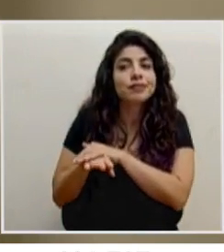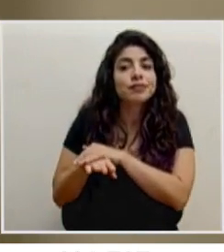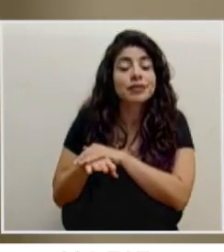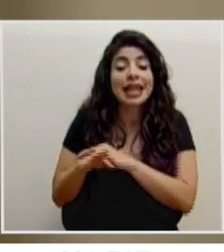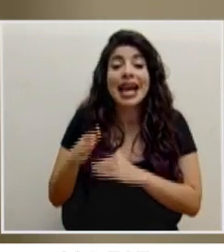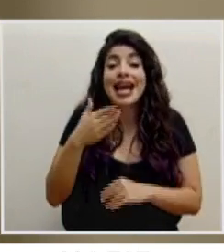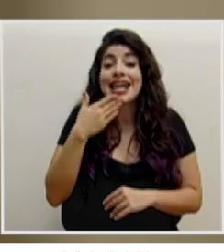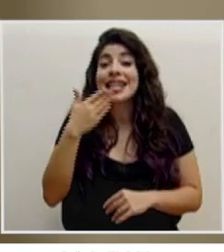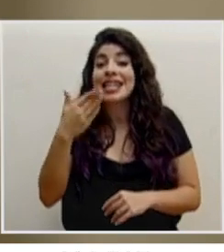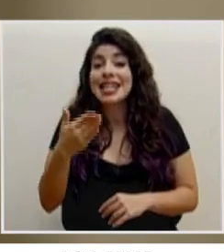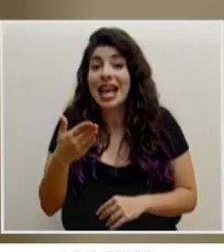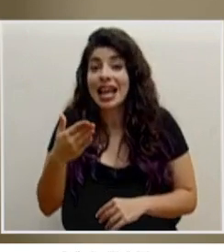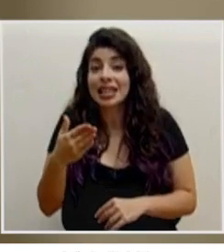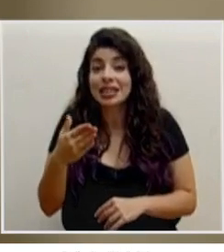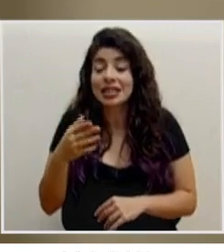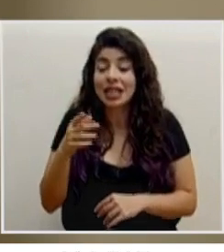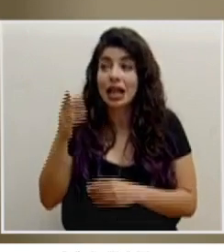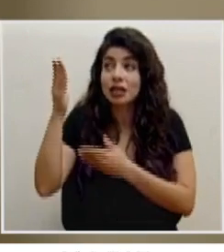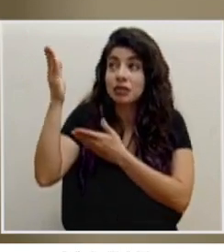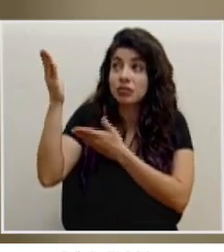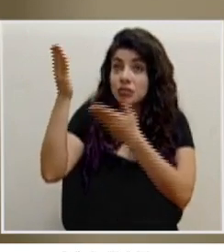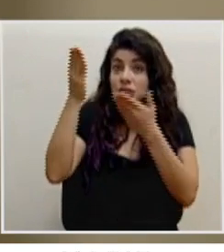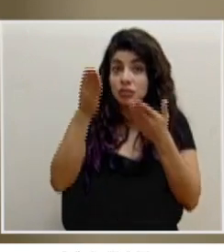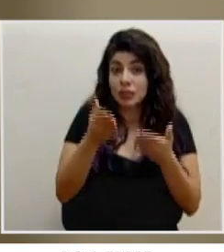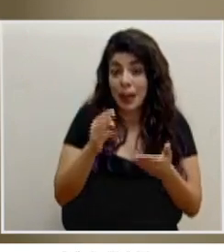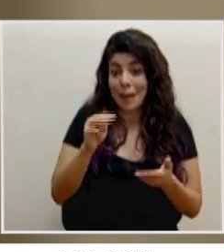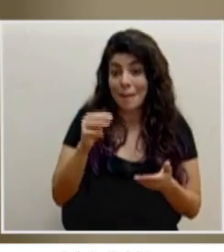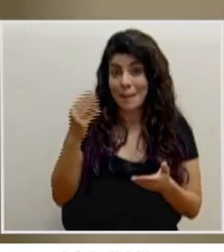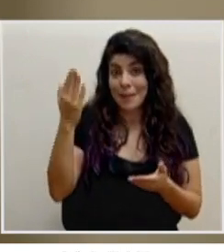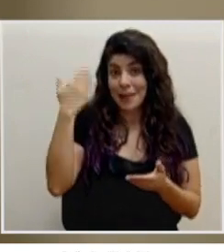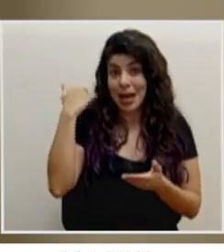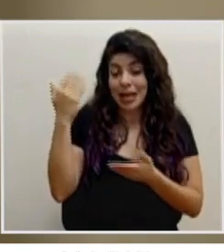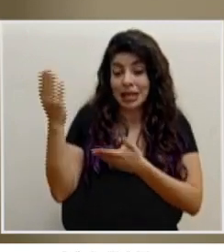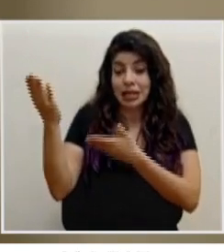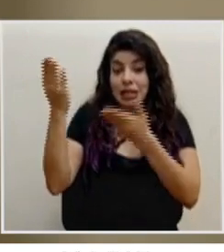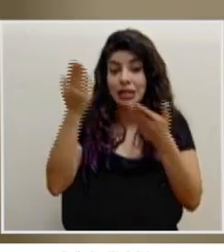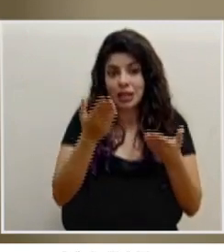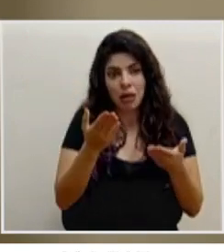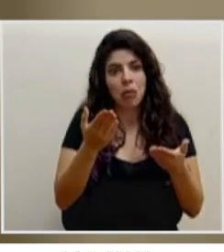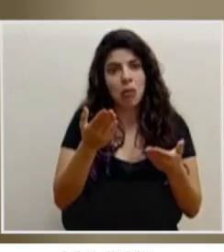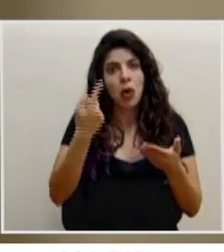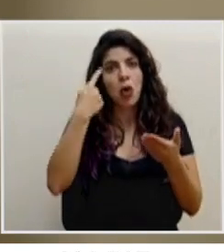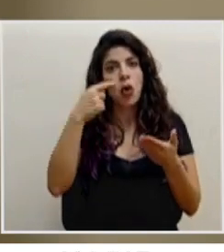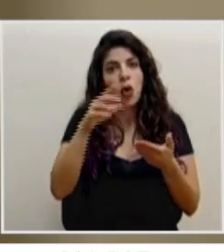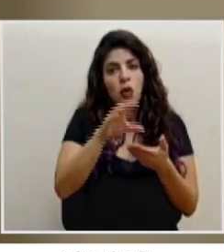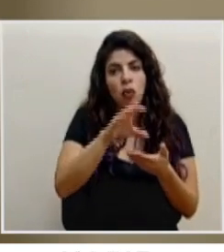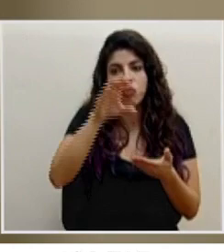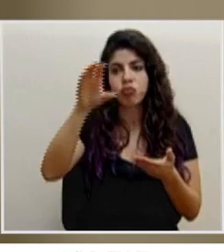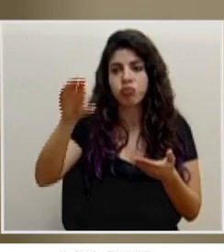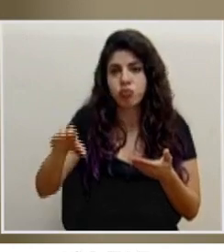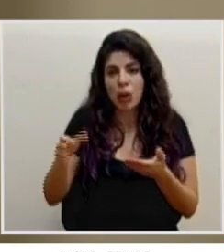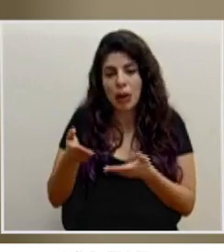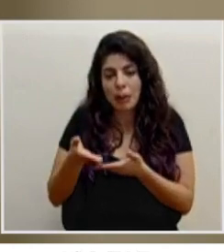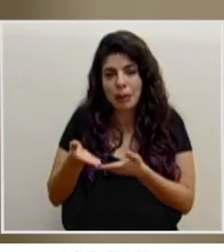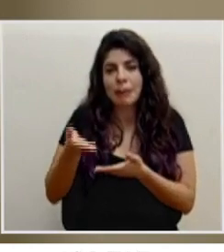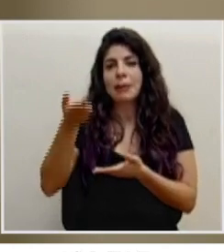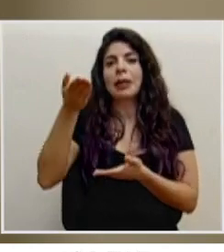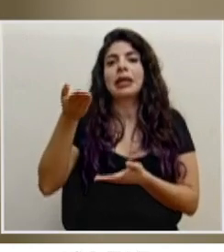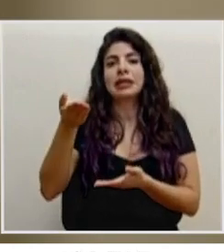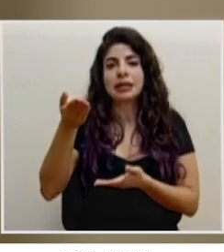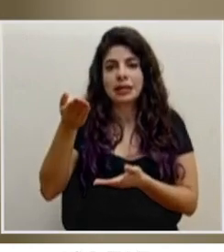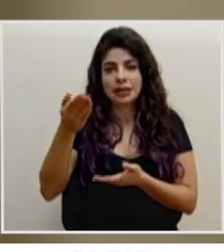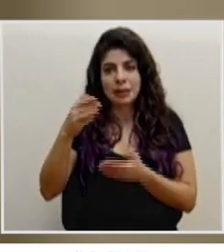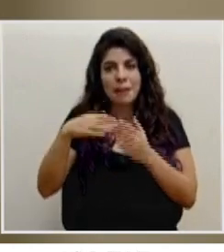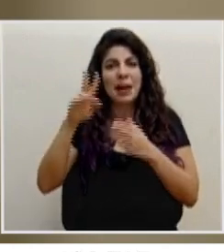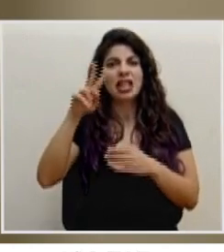gracias a la recepción de las dosis de este martes que pasó, logramos nivelar ese stock de vacunación a